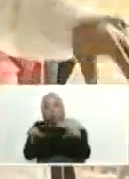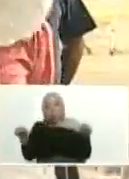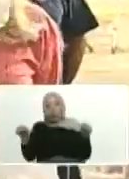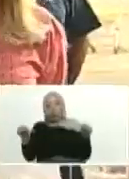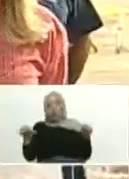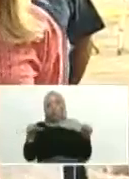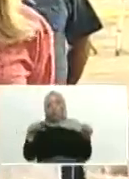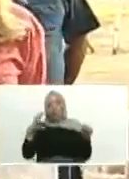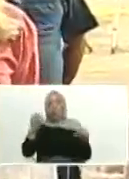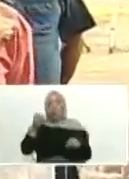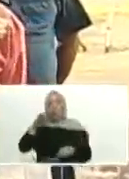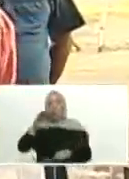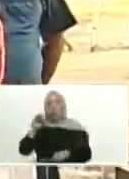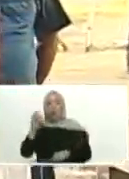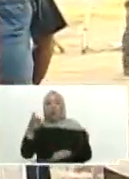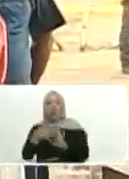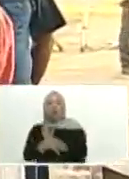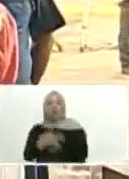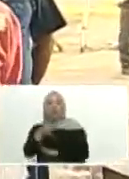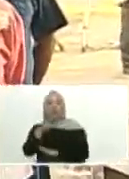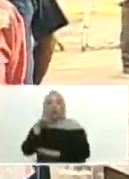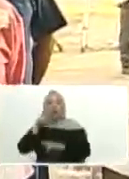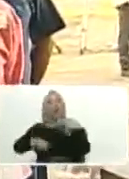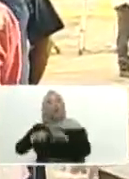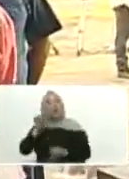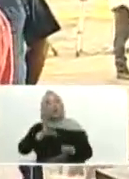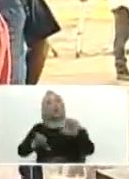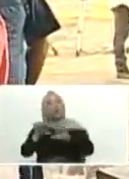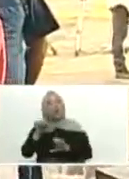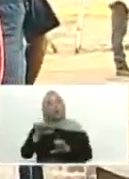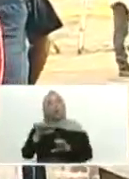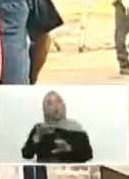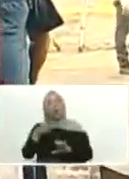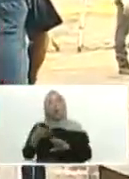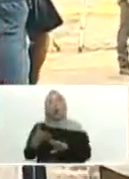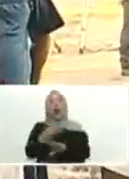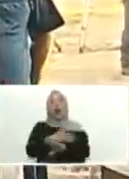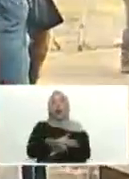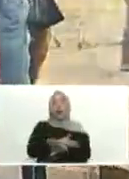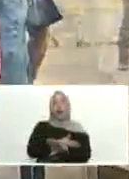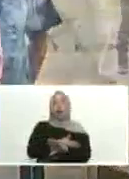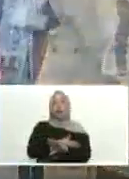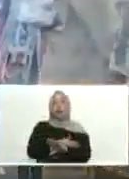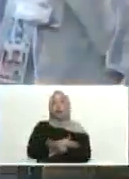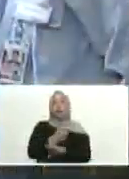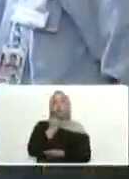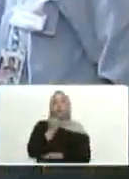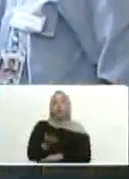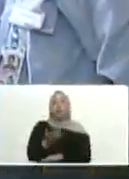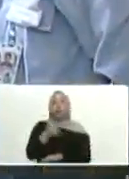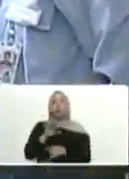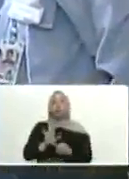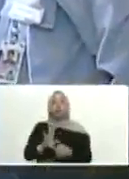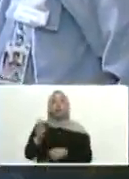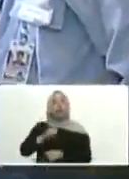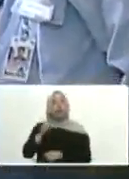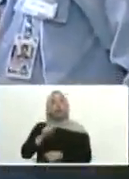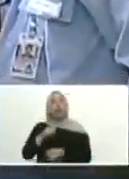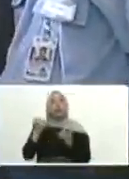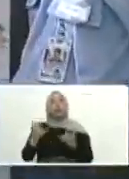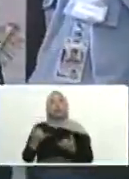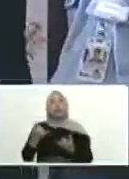criogénico de José ese Coque decían antes los de antes que el coke no servía hemos demostrado en